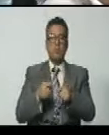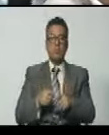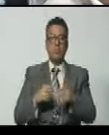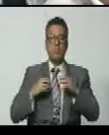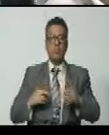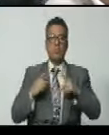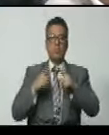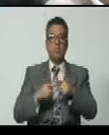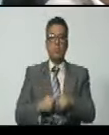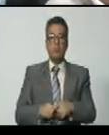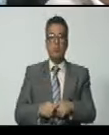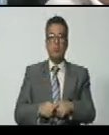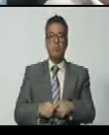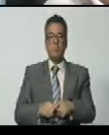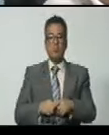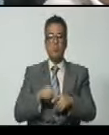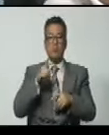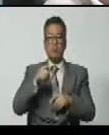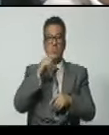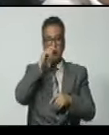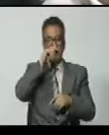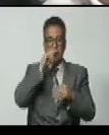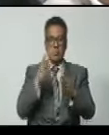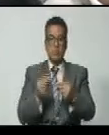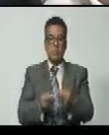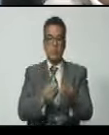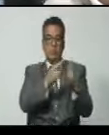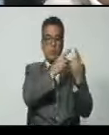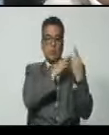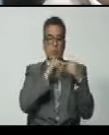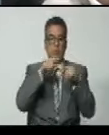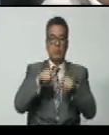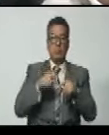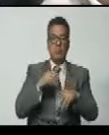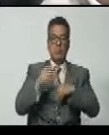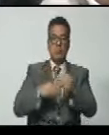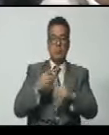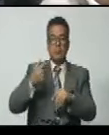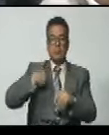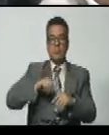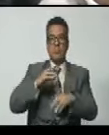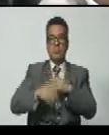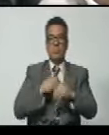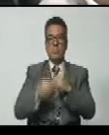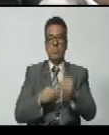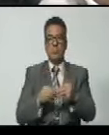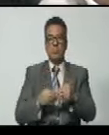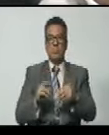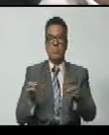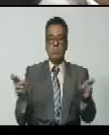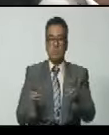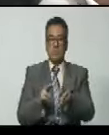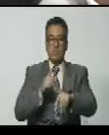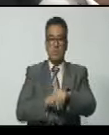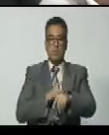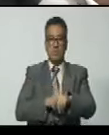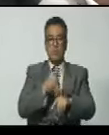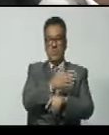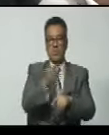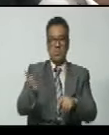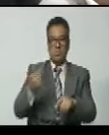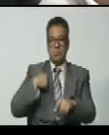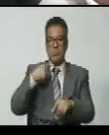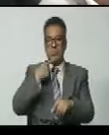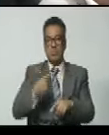este momento y por las responsabilidades que va a tener que asumir en muy breve plazo, ustedes van a